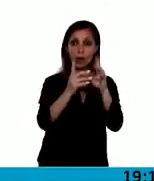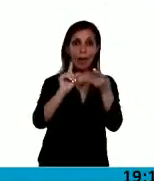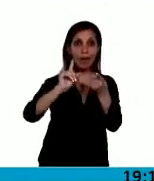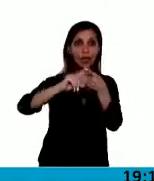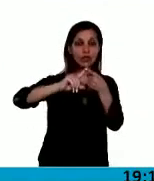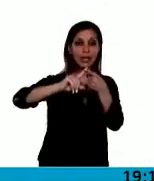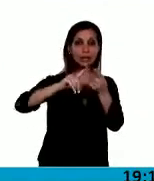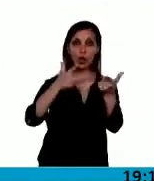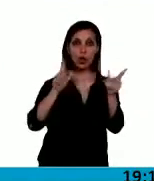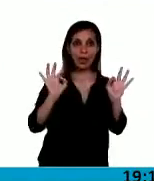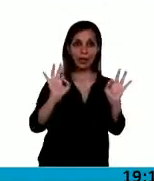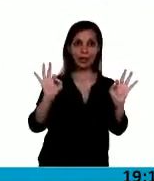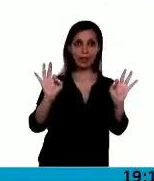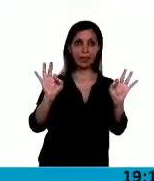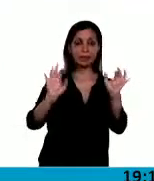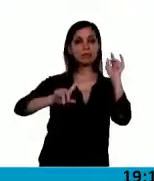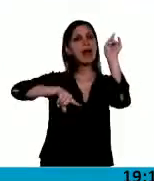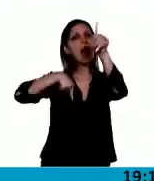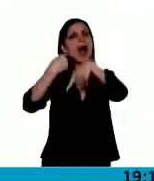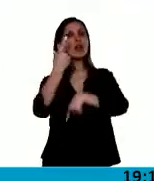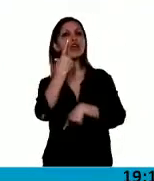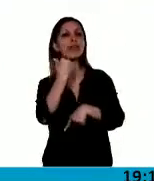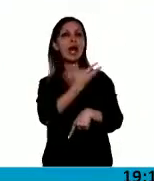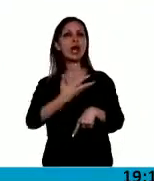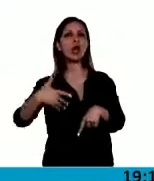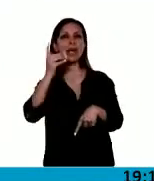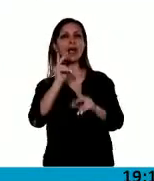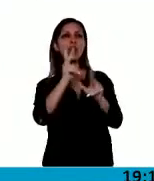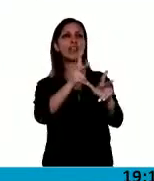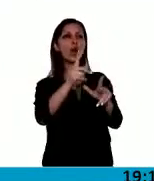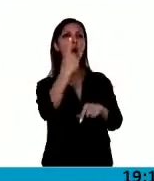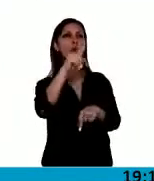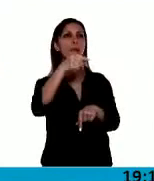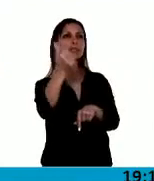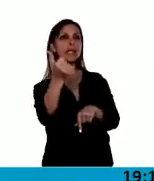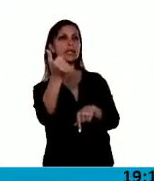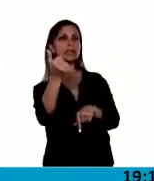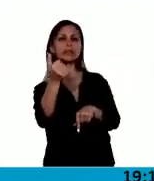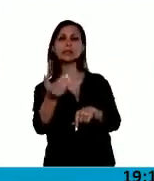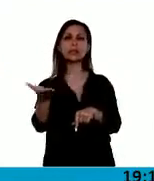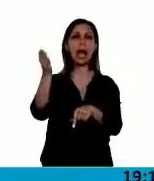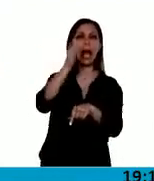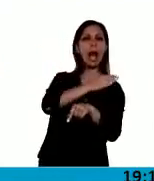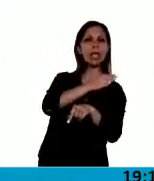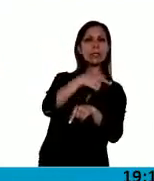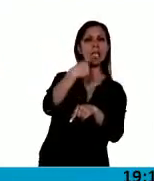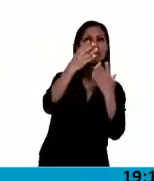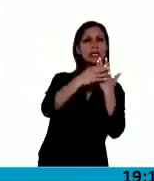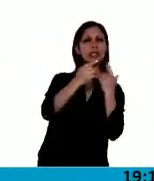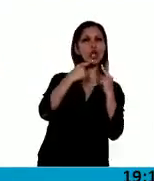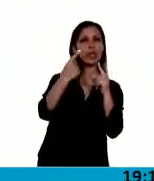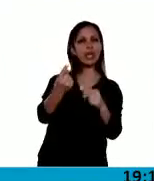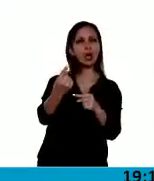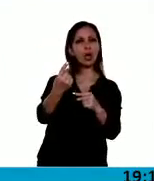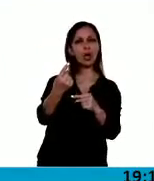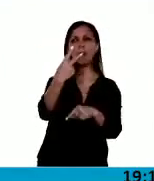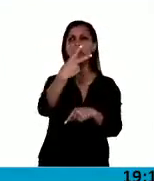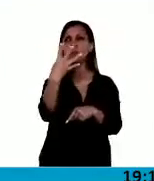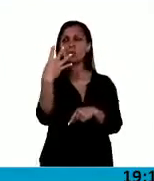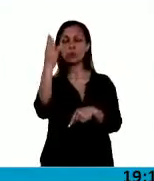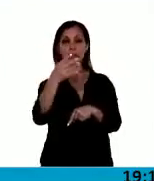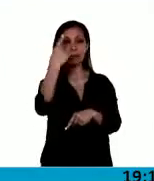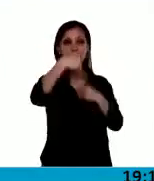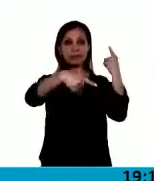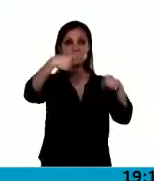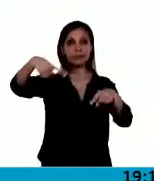conectividad al otro día el gobernador dijo 1.6 y días atrás el ministro otro otra dijo el 24 por ciento